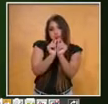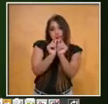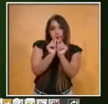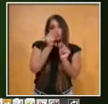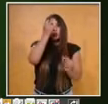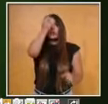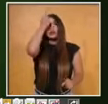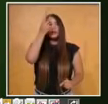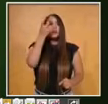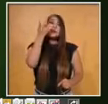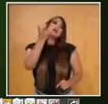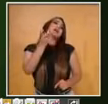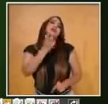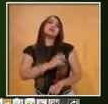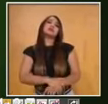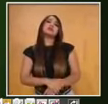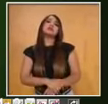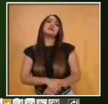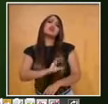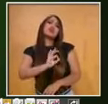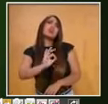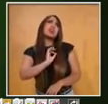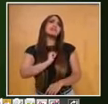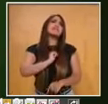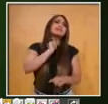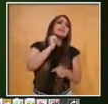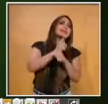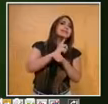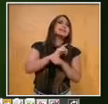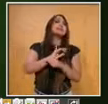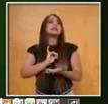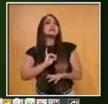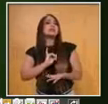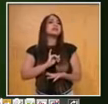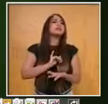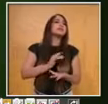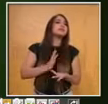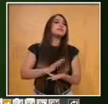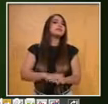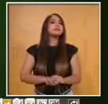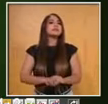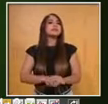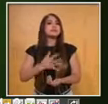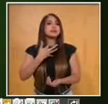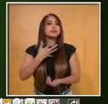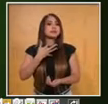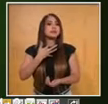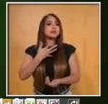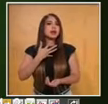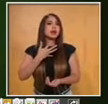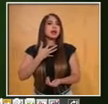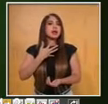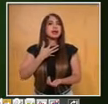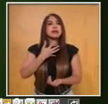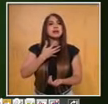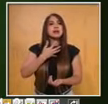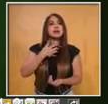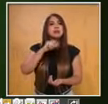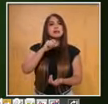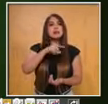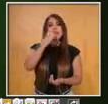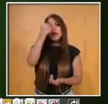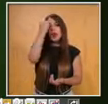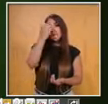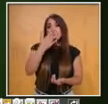pistas más grandes que tienes para adivinar de qué estamos hablando. Así como la imagen que se presenta de un fruto que